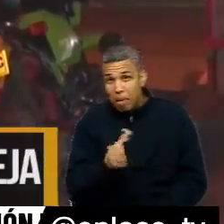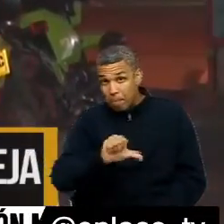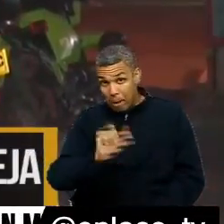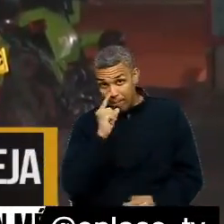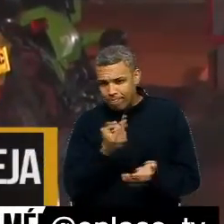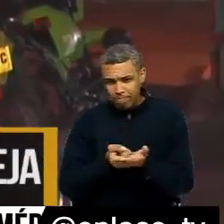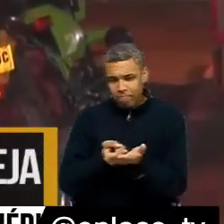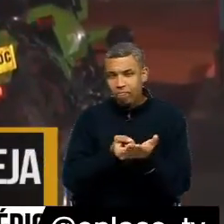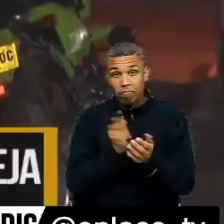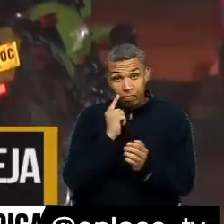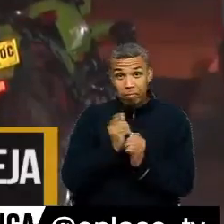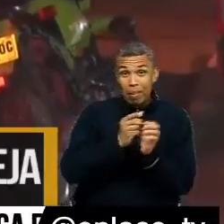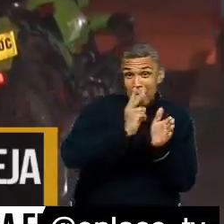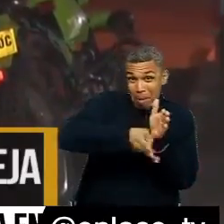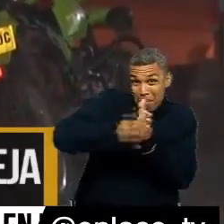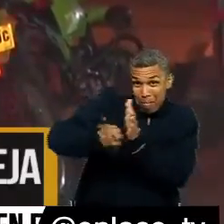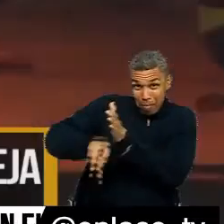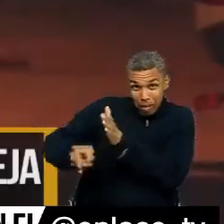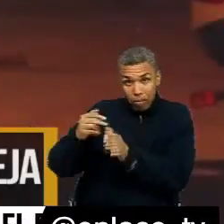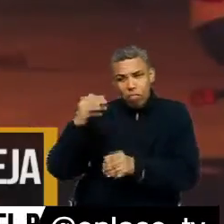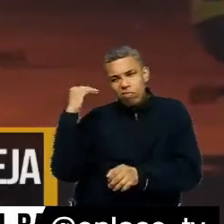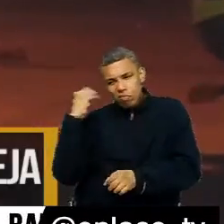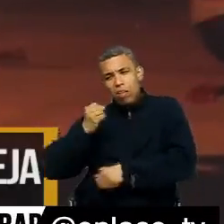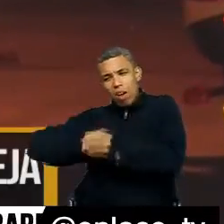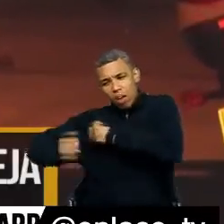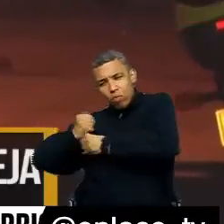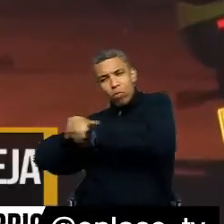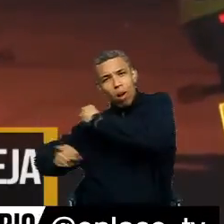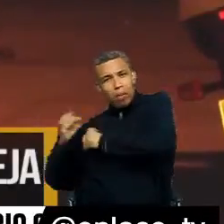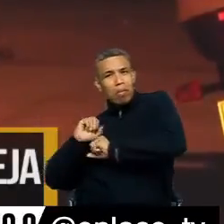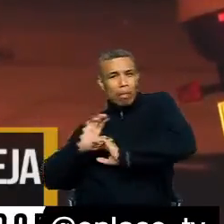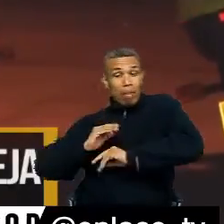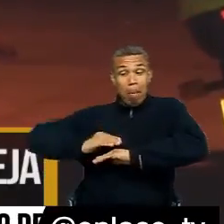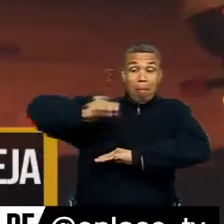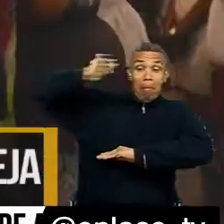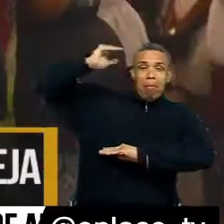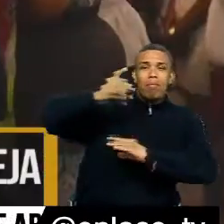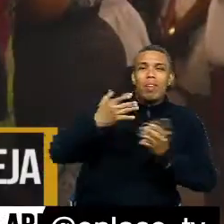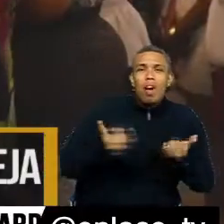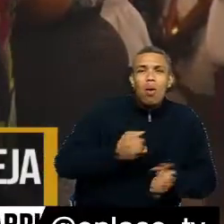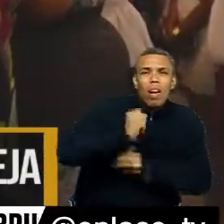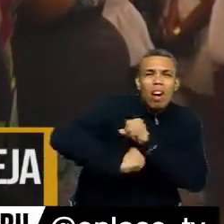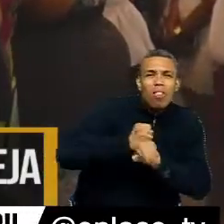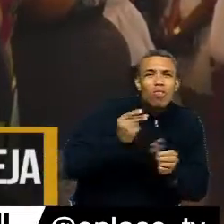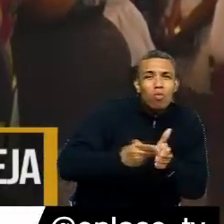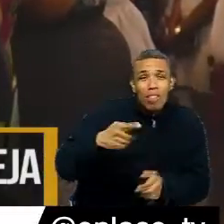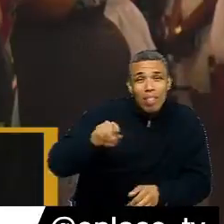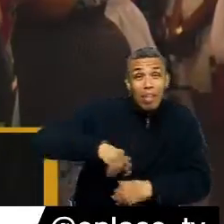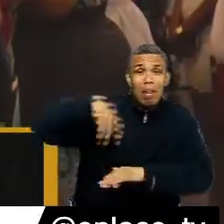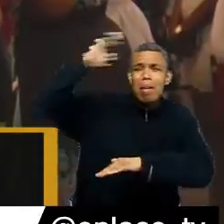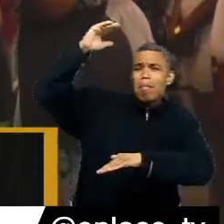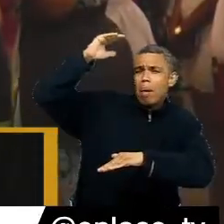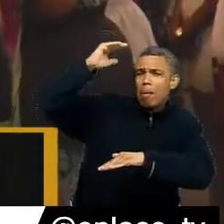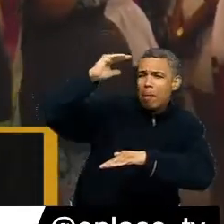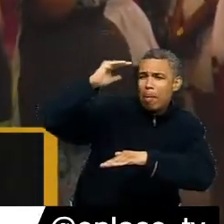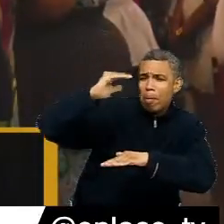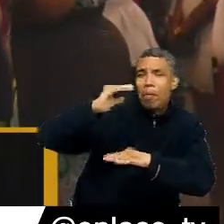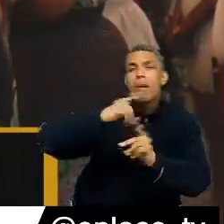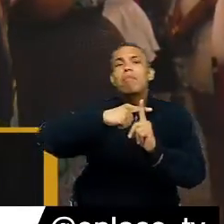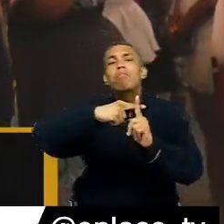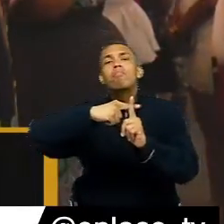la idea es reforzar y rodear a las autoridades para acabar con los actos delictivos en Barranca Bermeja. Se ha disminuido casi en un 50%,